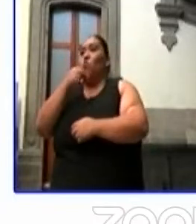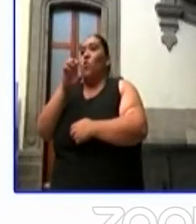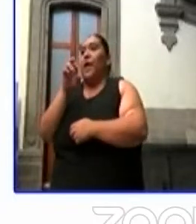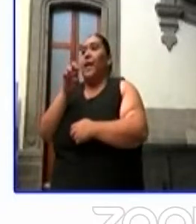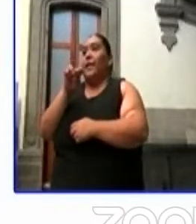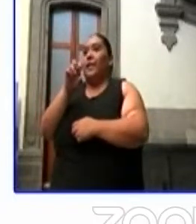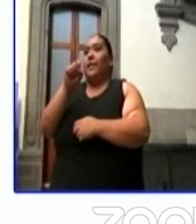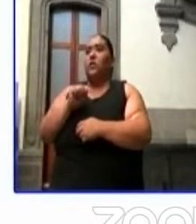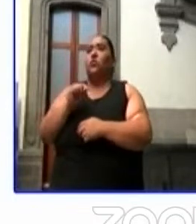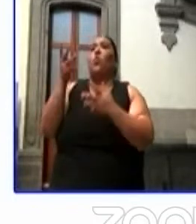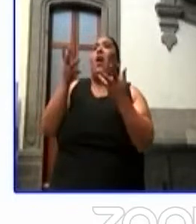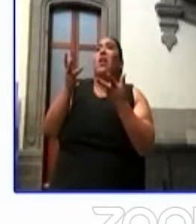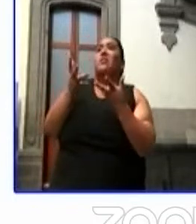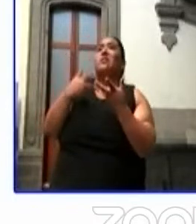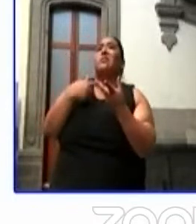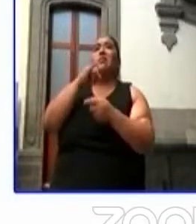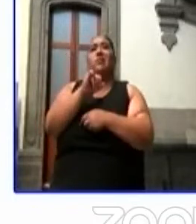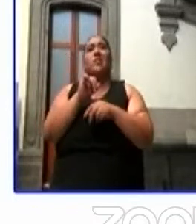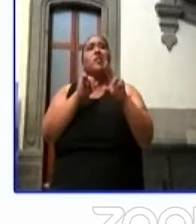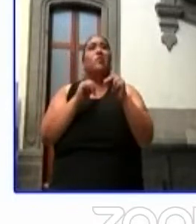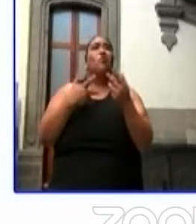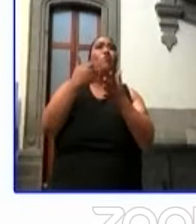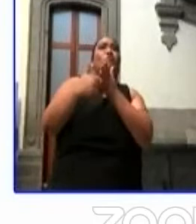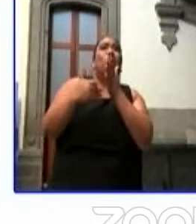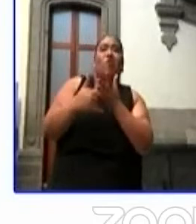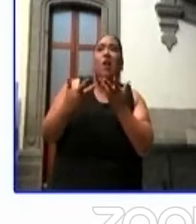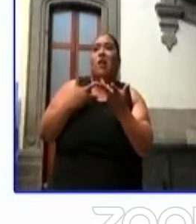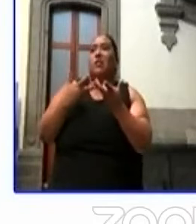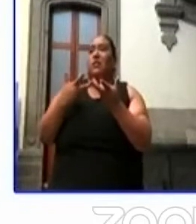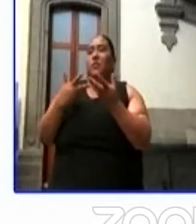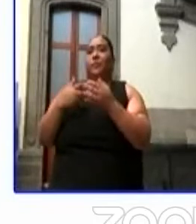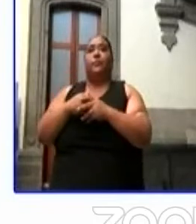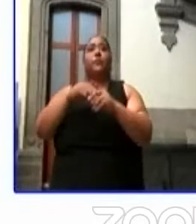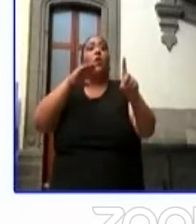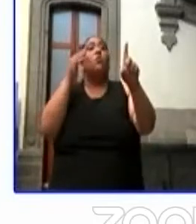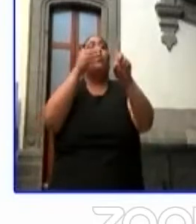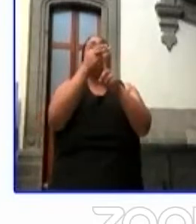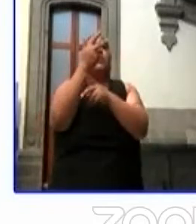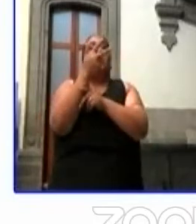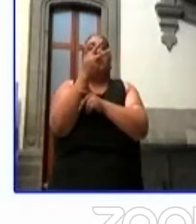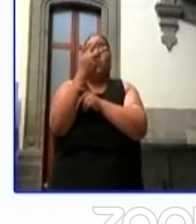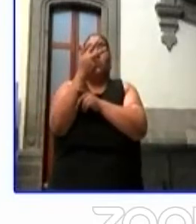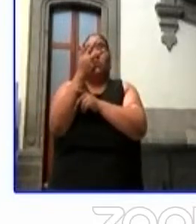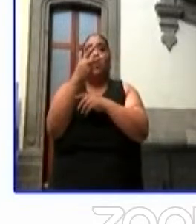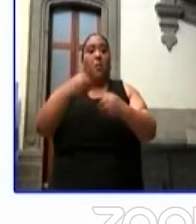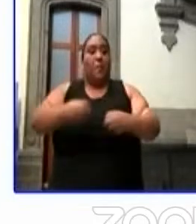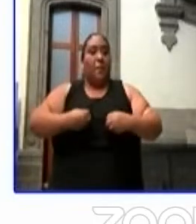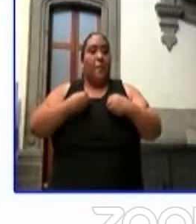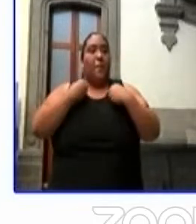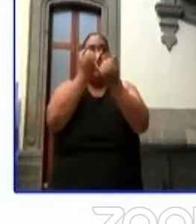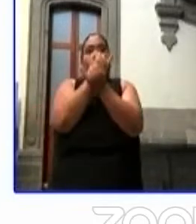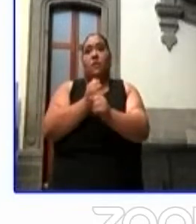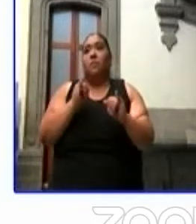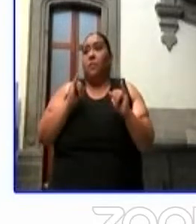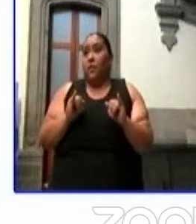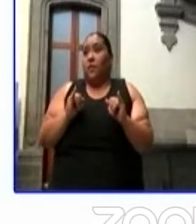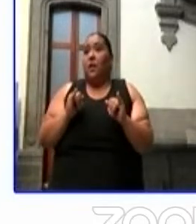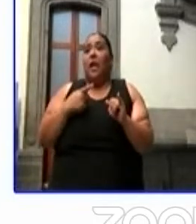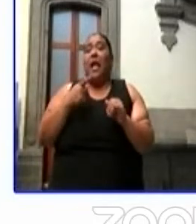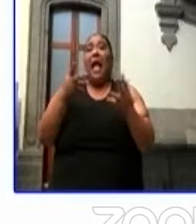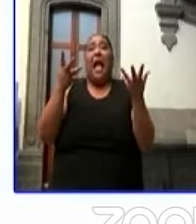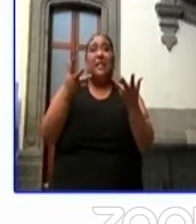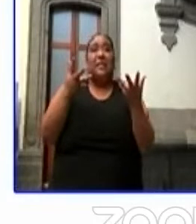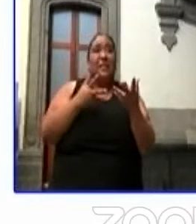que hacer, qué falta, qué nos sobra, ¿no? Objetivo 8. Vida independiente, desarrollar estrategias y